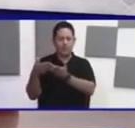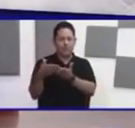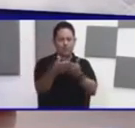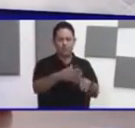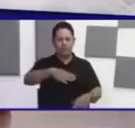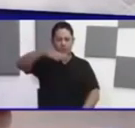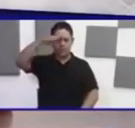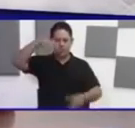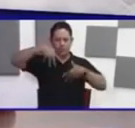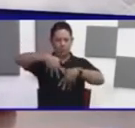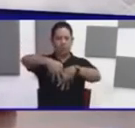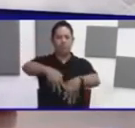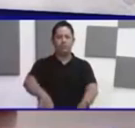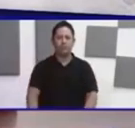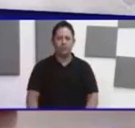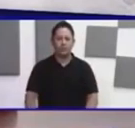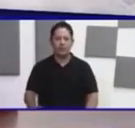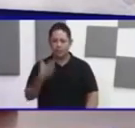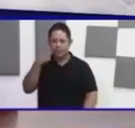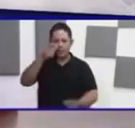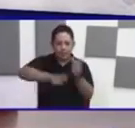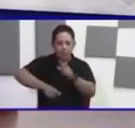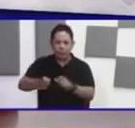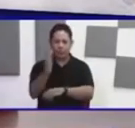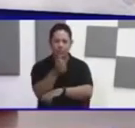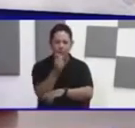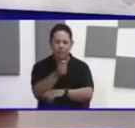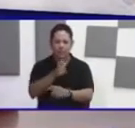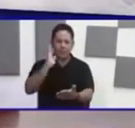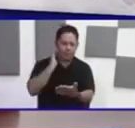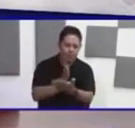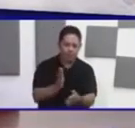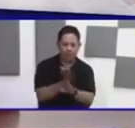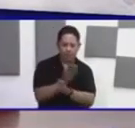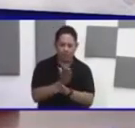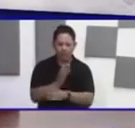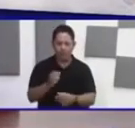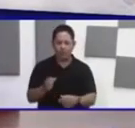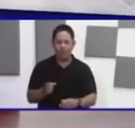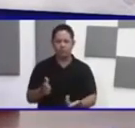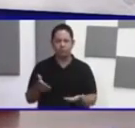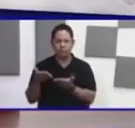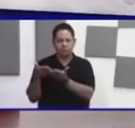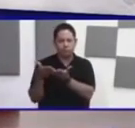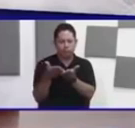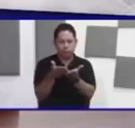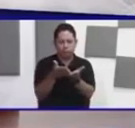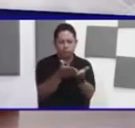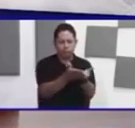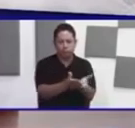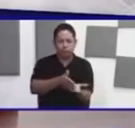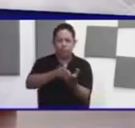en el rescate también de pescadores que han tenido percances en el mar. Quiero